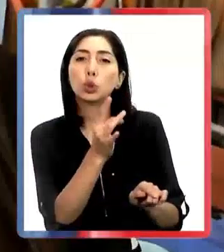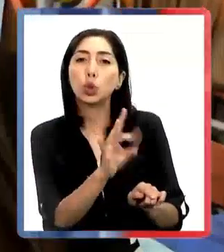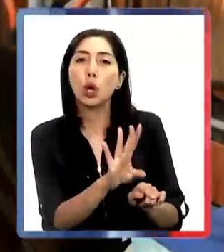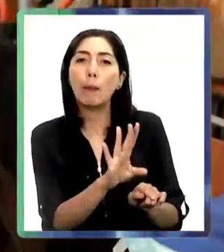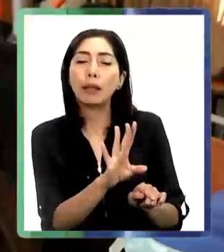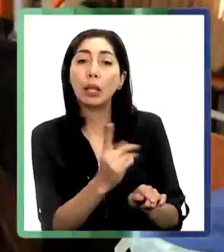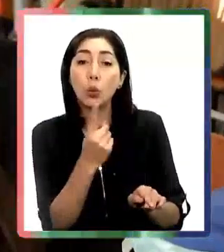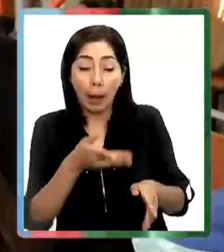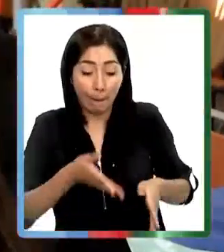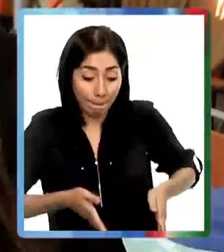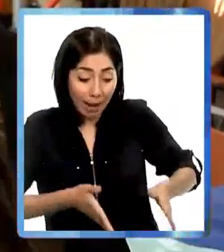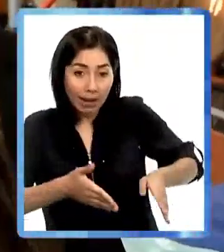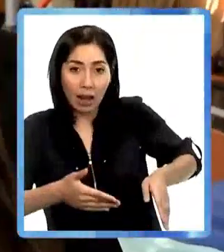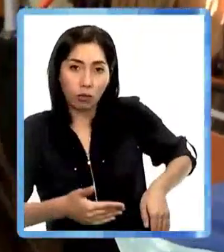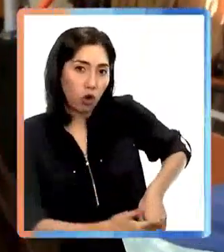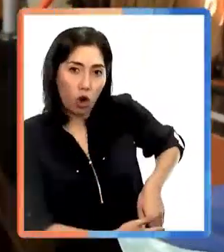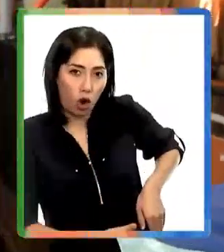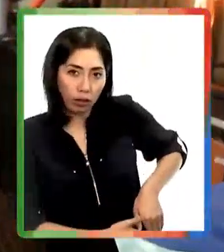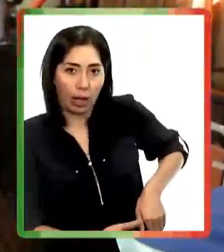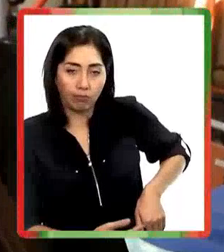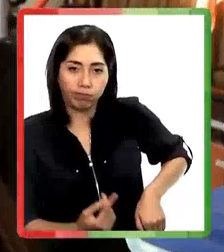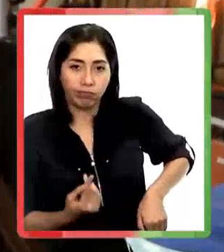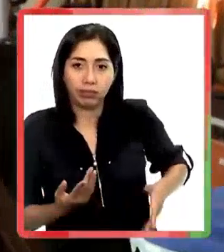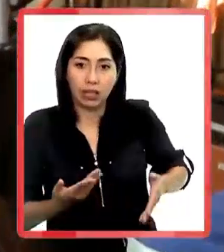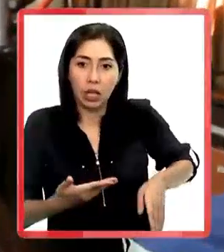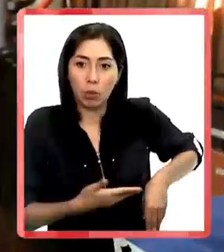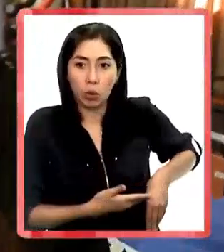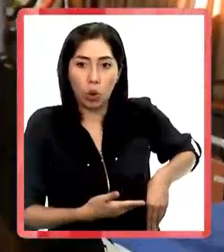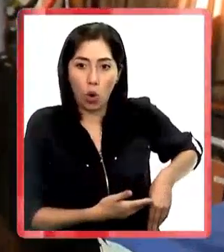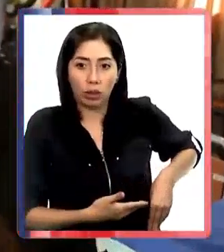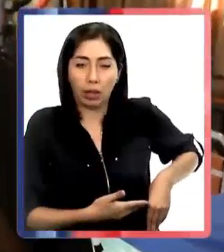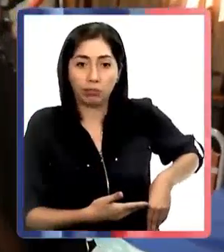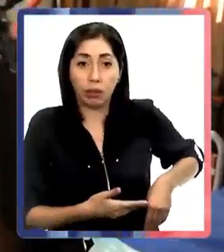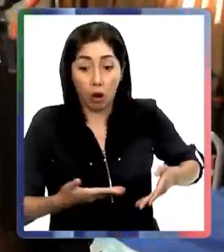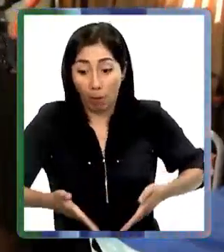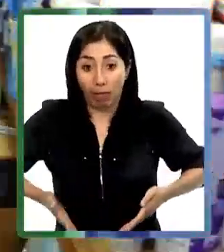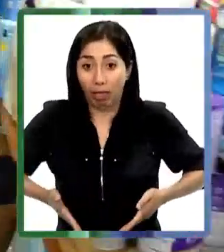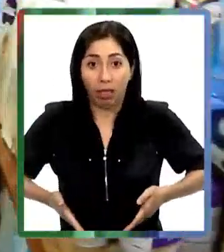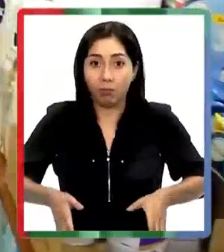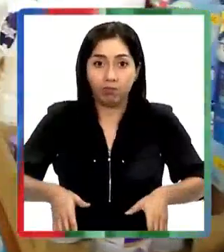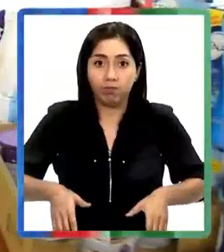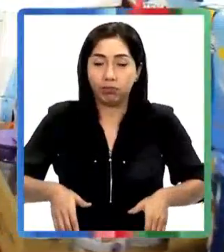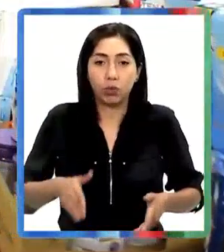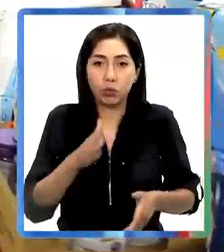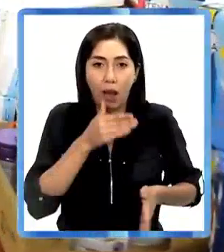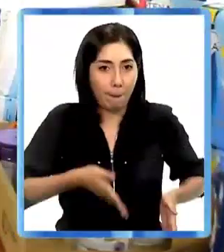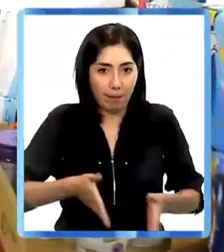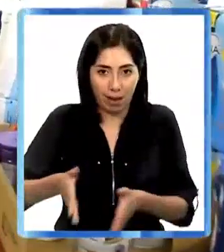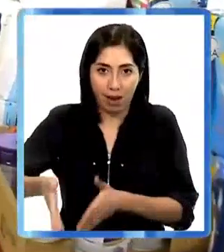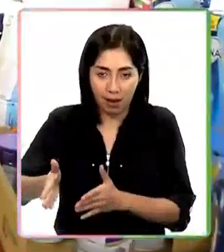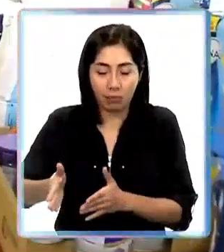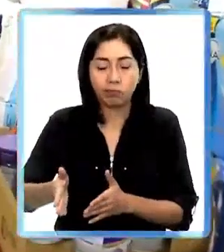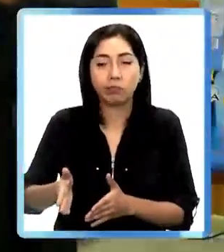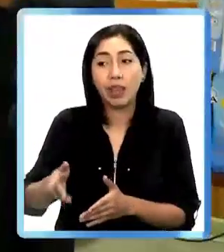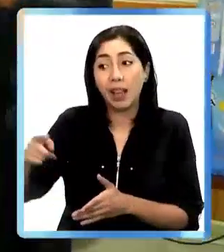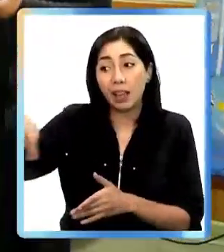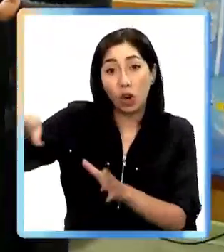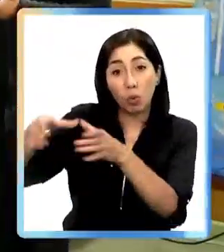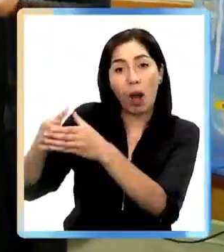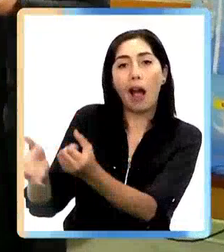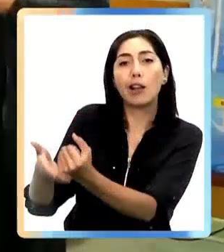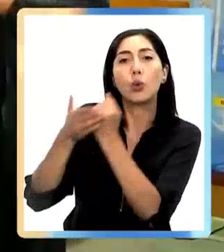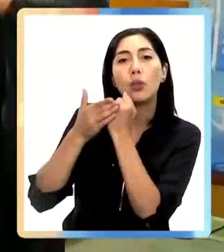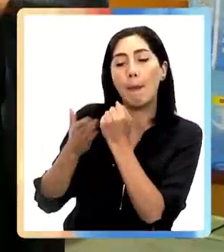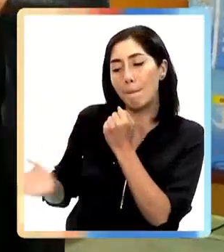tenía cortada una pierna y ahora ya quedó en postrado, se le cortó la otra extremidad. Ellos me ayudan con pañales y hoy